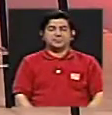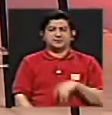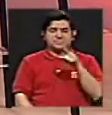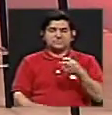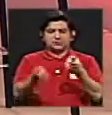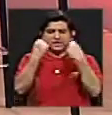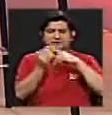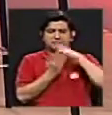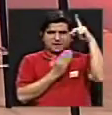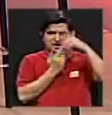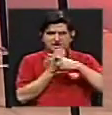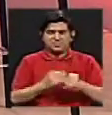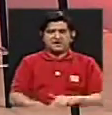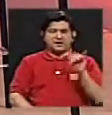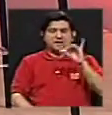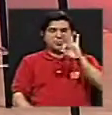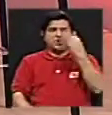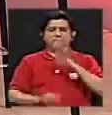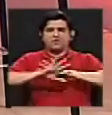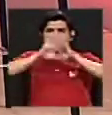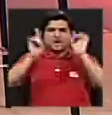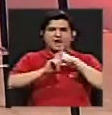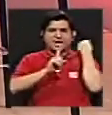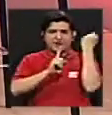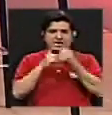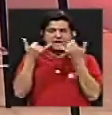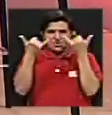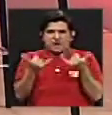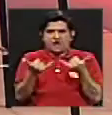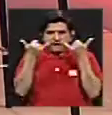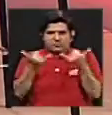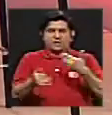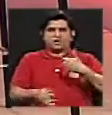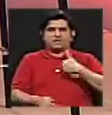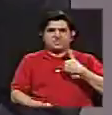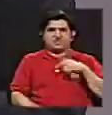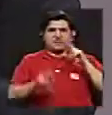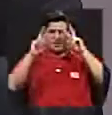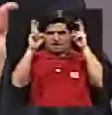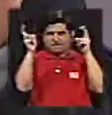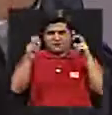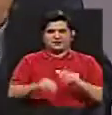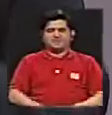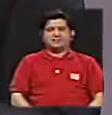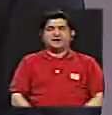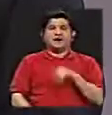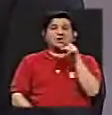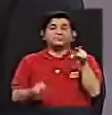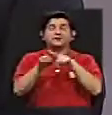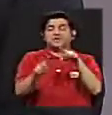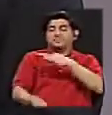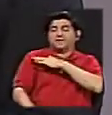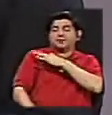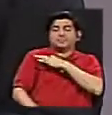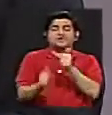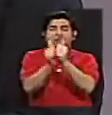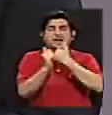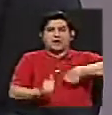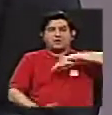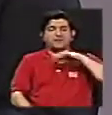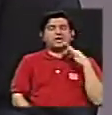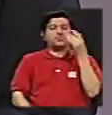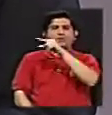en nuestro programa y la manera en la que nos han aclarado la situación actual de ese tema. Y a ustedes los invito a acompañarnos la